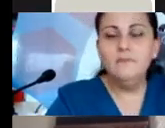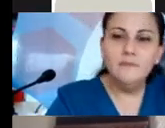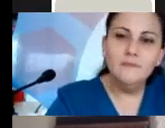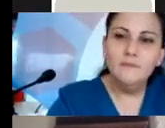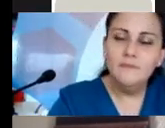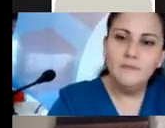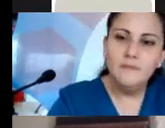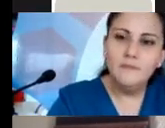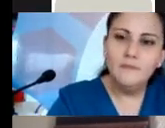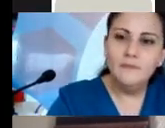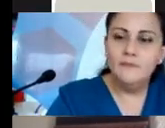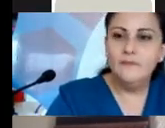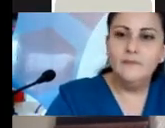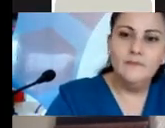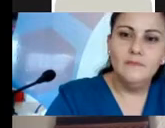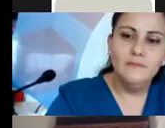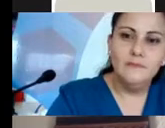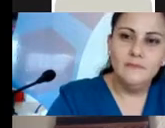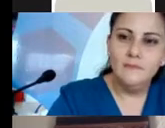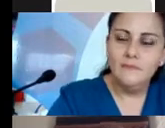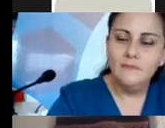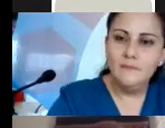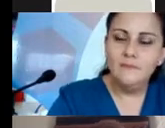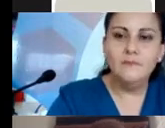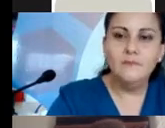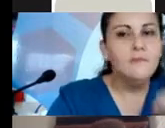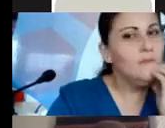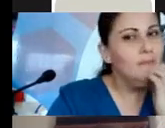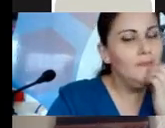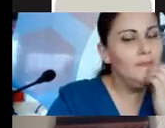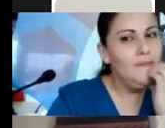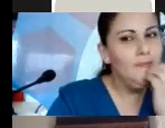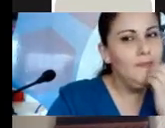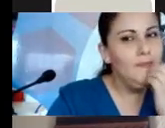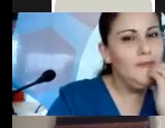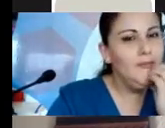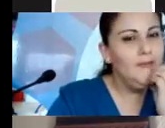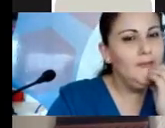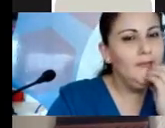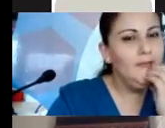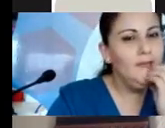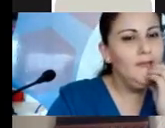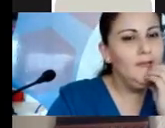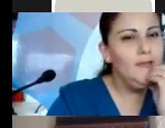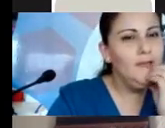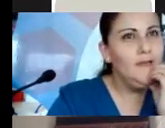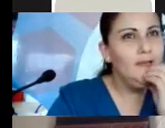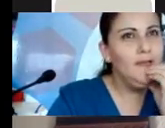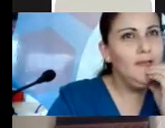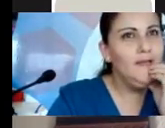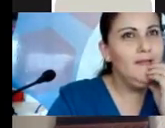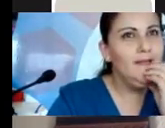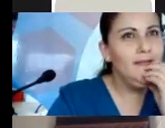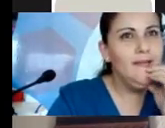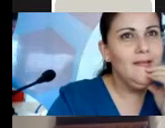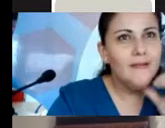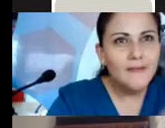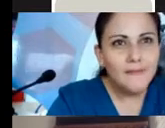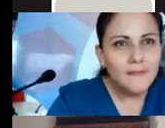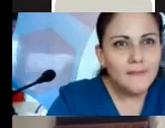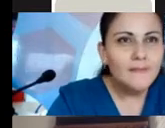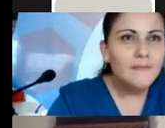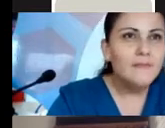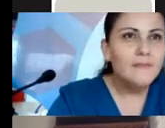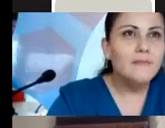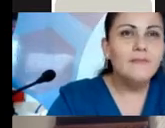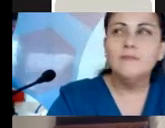confort es un tema tan subjetivo, pero para nosotros es un objetivo importante.